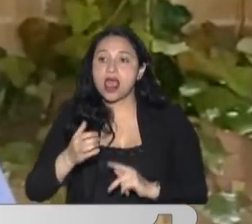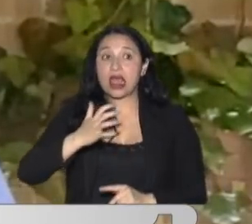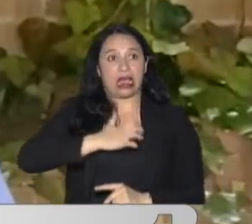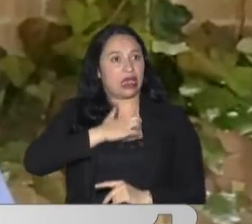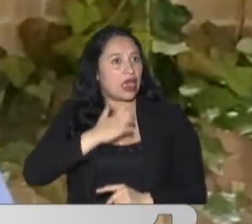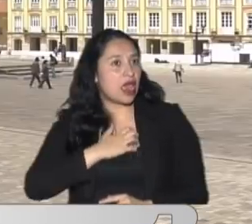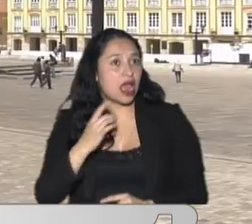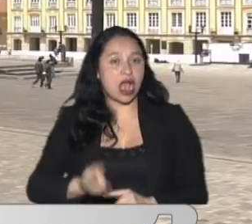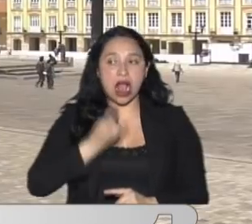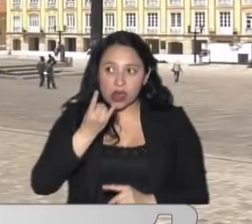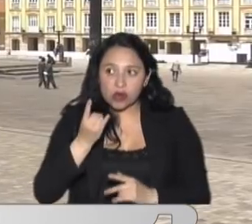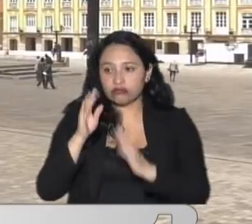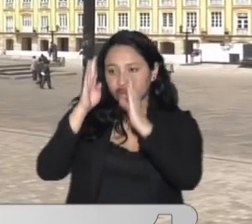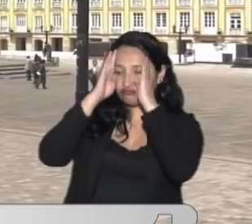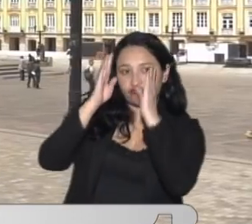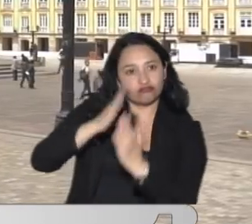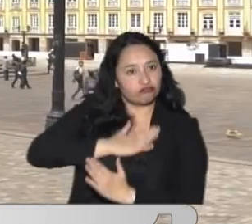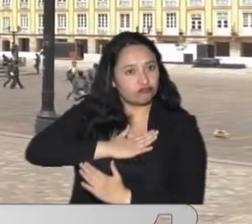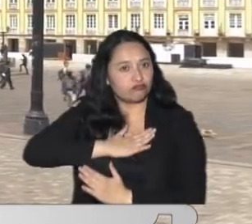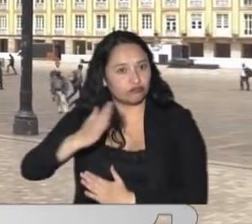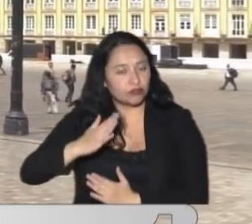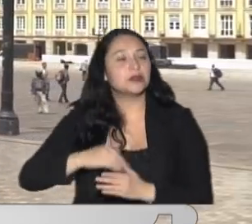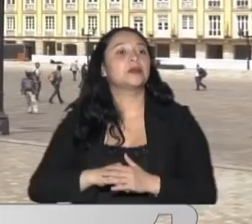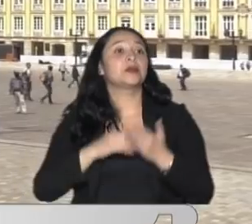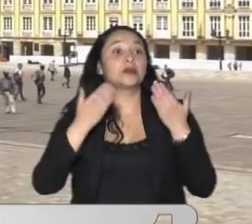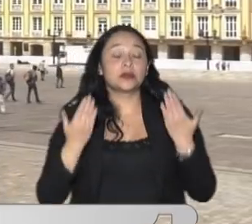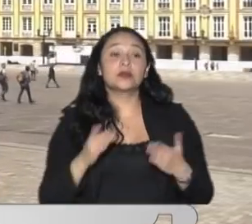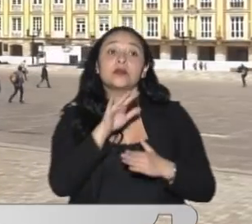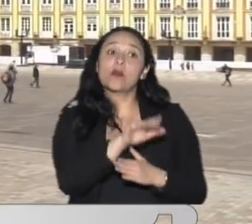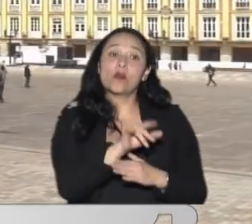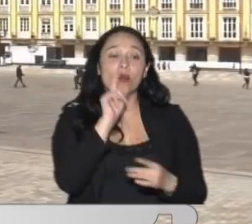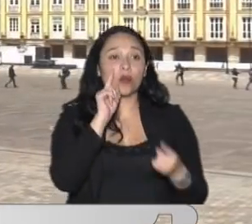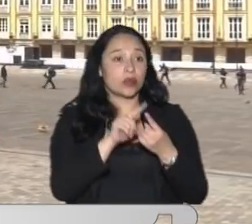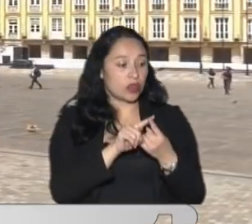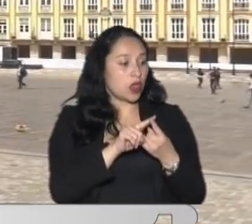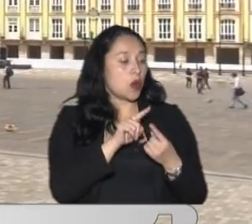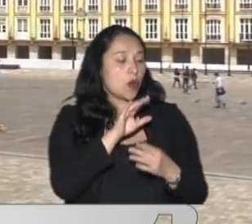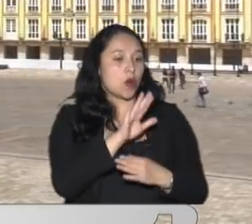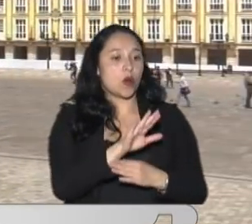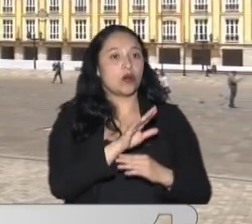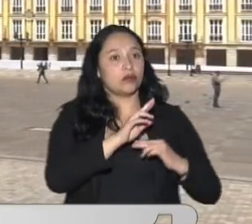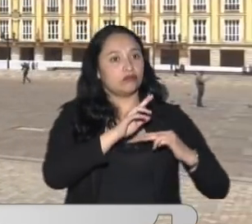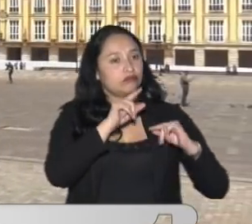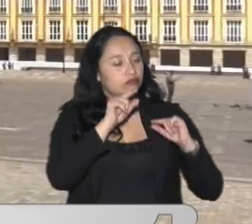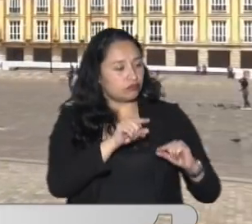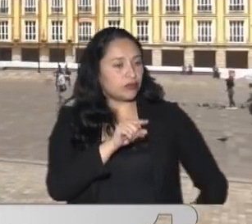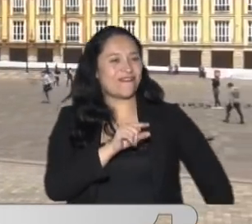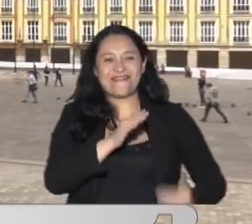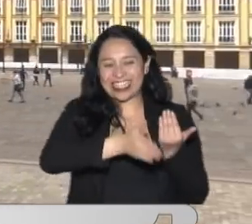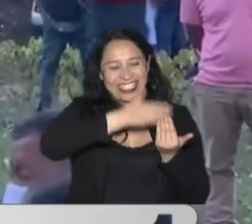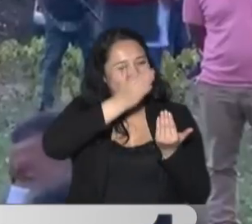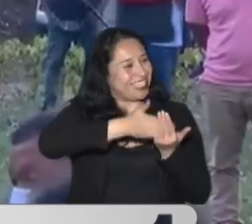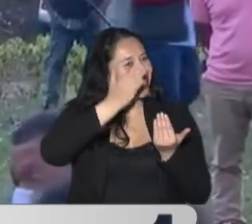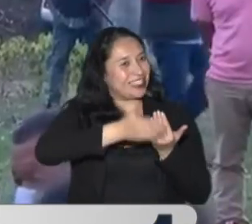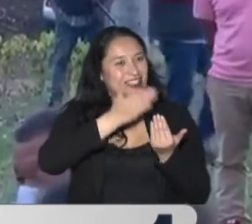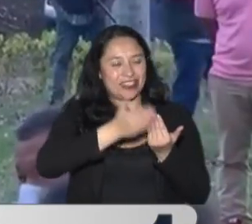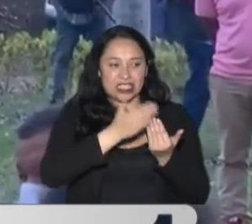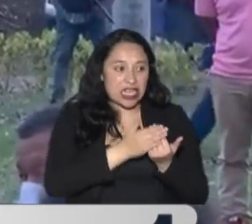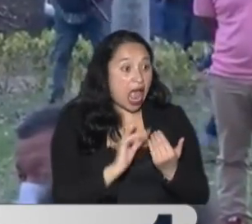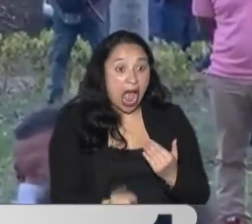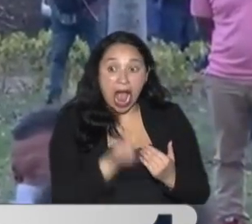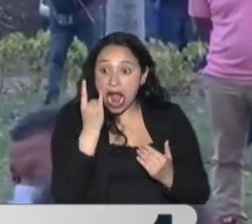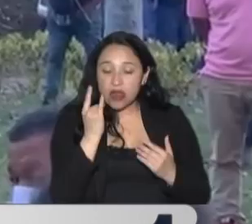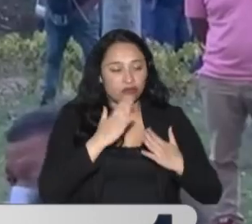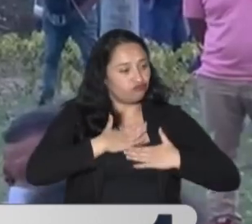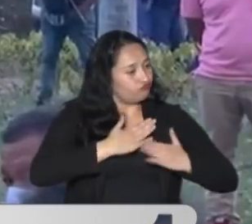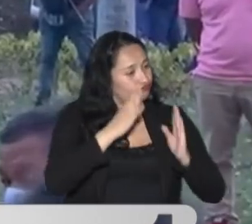puedan presentarse. La facilitación constructiva ha sido, es y será nuestro propósito. La Defensoría también hizo